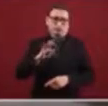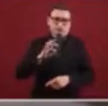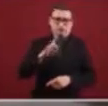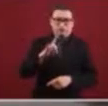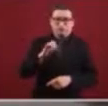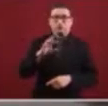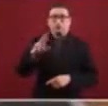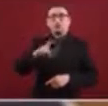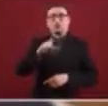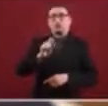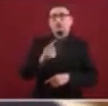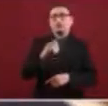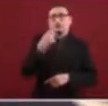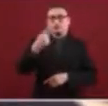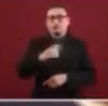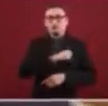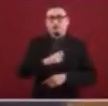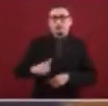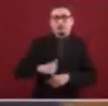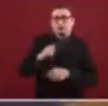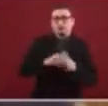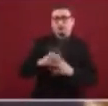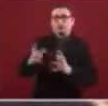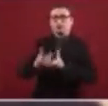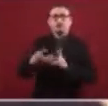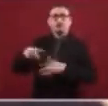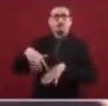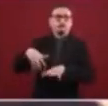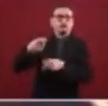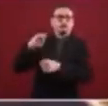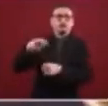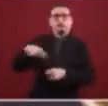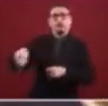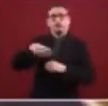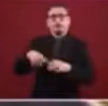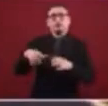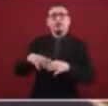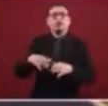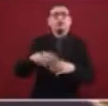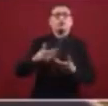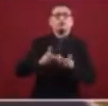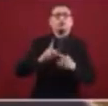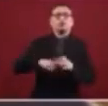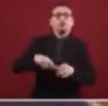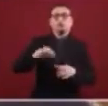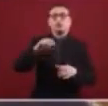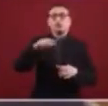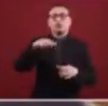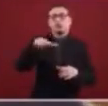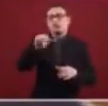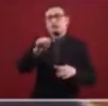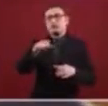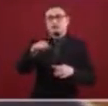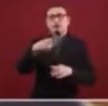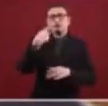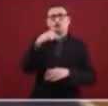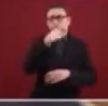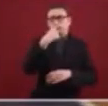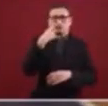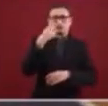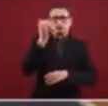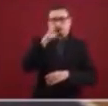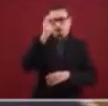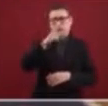21 alcaldes que militaban en otros partidos políticos y ahora van a militar en Morena. Quisiera conocer su opinión sobre el hecho de que